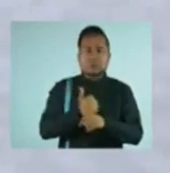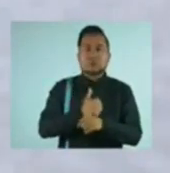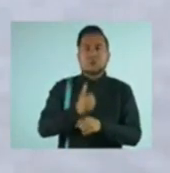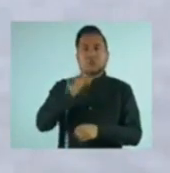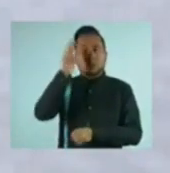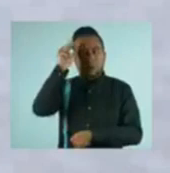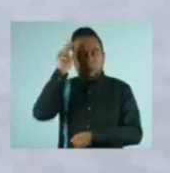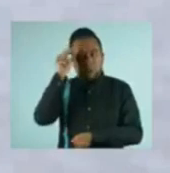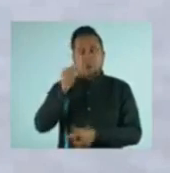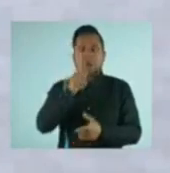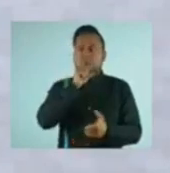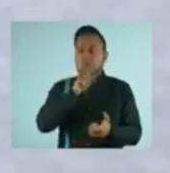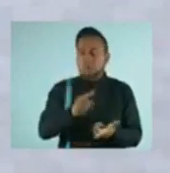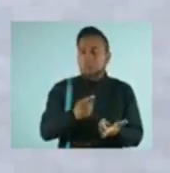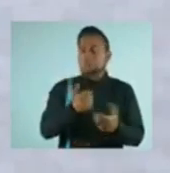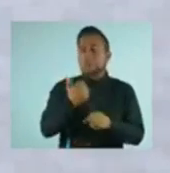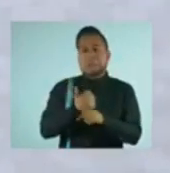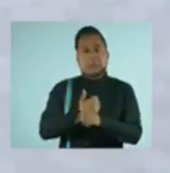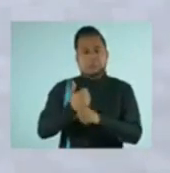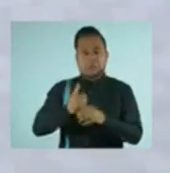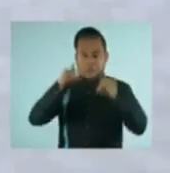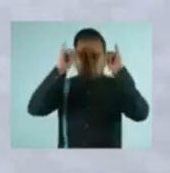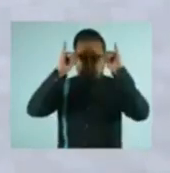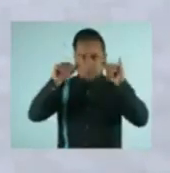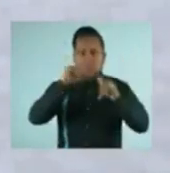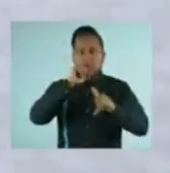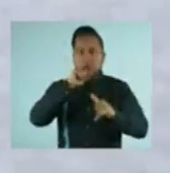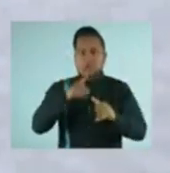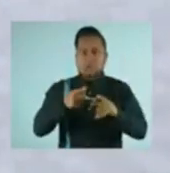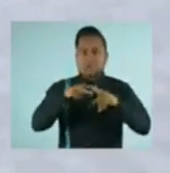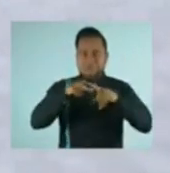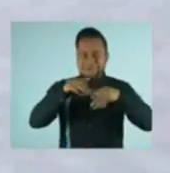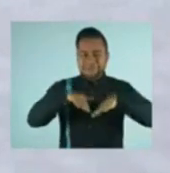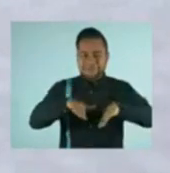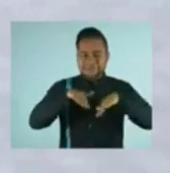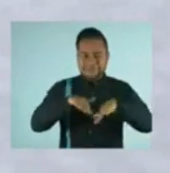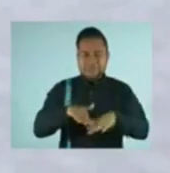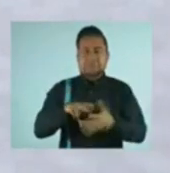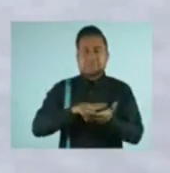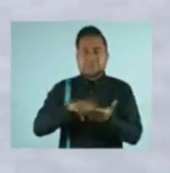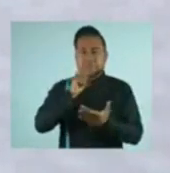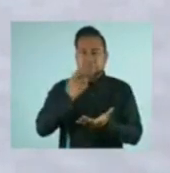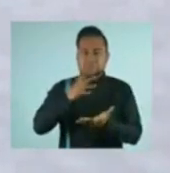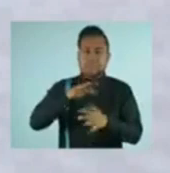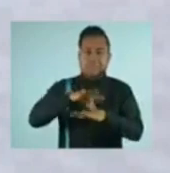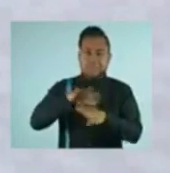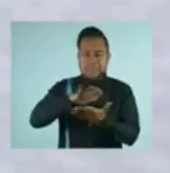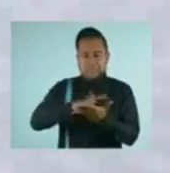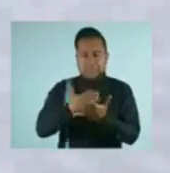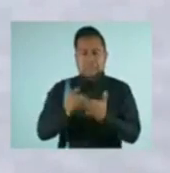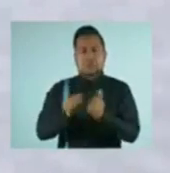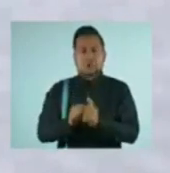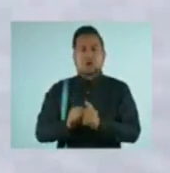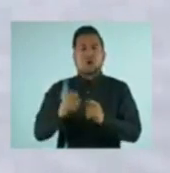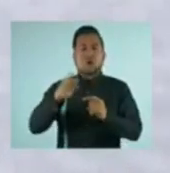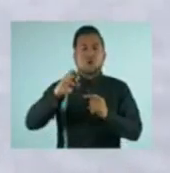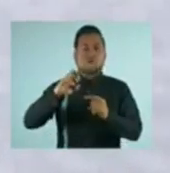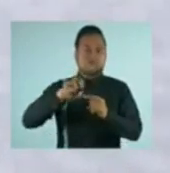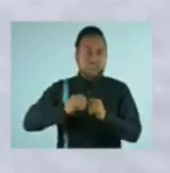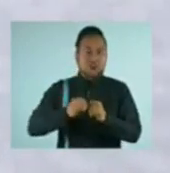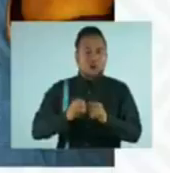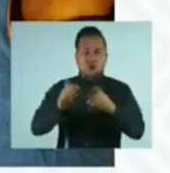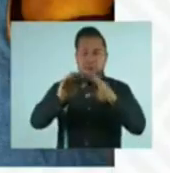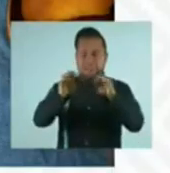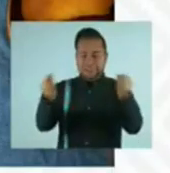res, enchiladas suizas y también una carne asadita con frijoles de la olla. Entonces, para